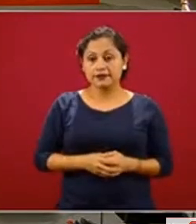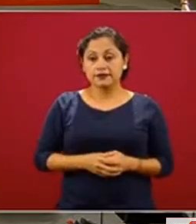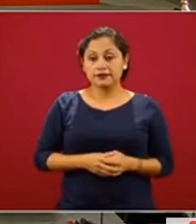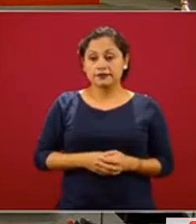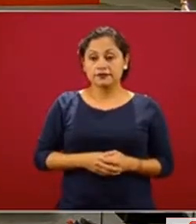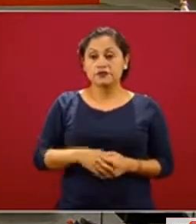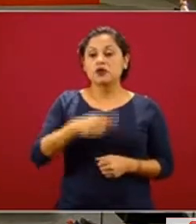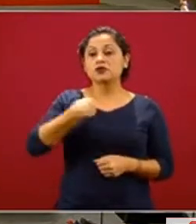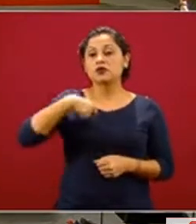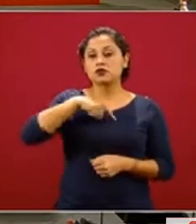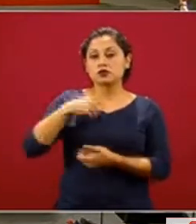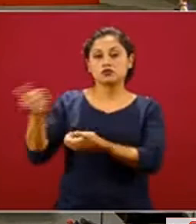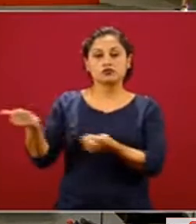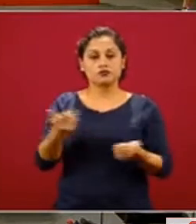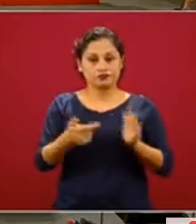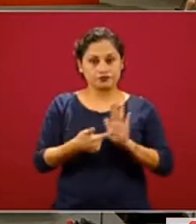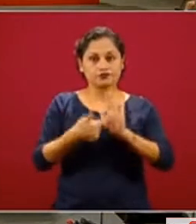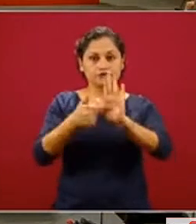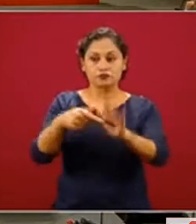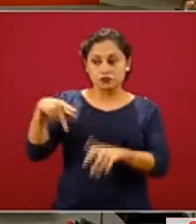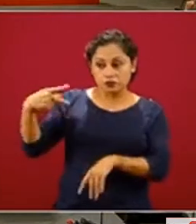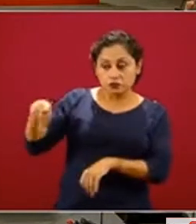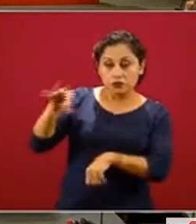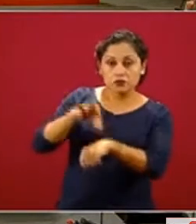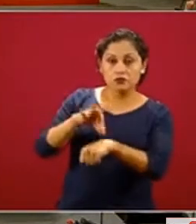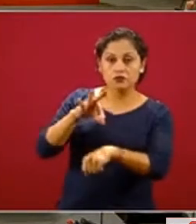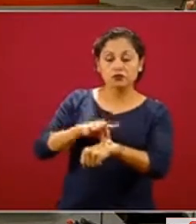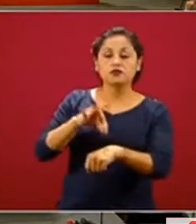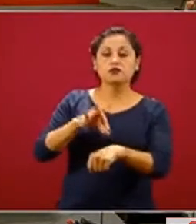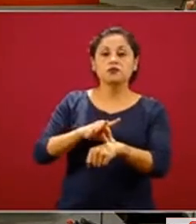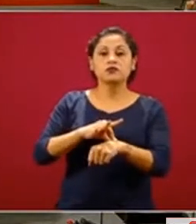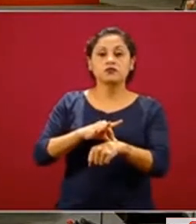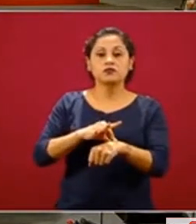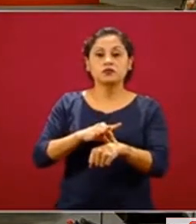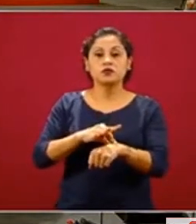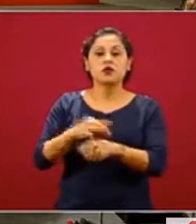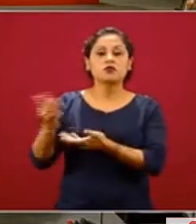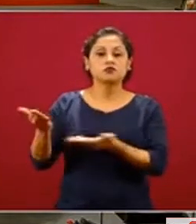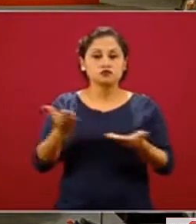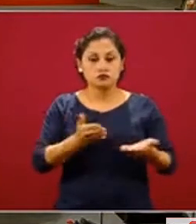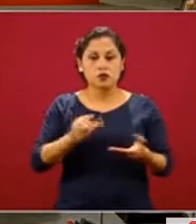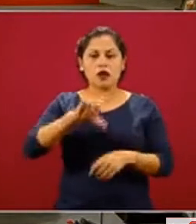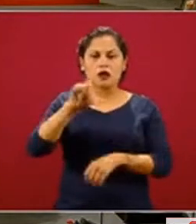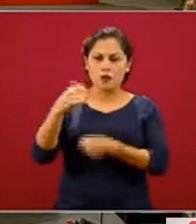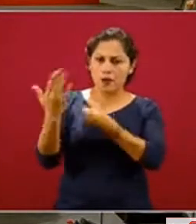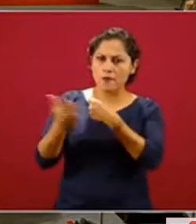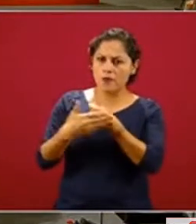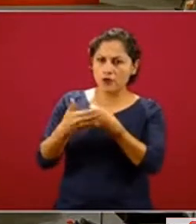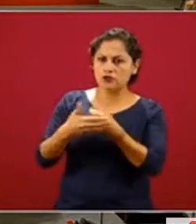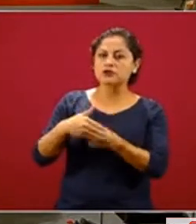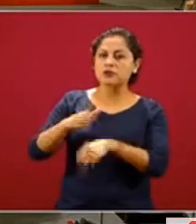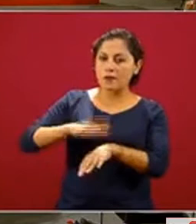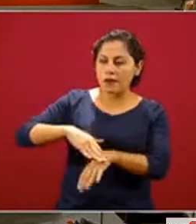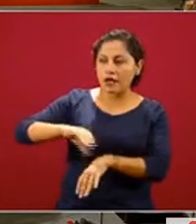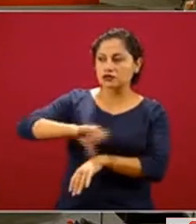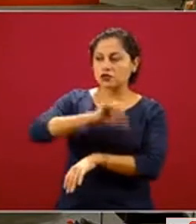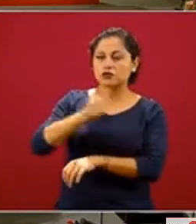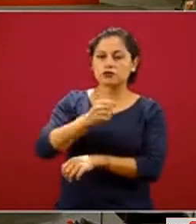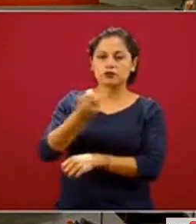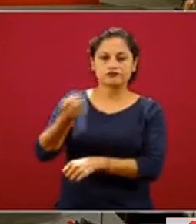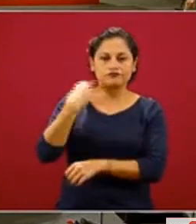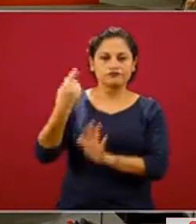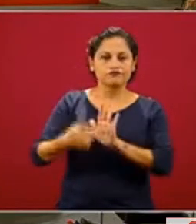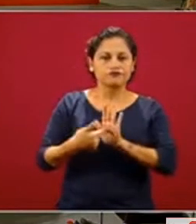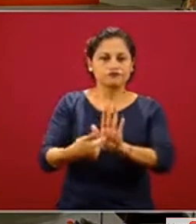Quisimos traer esta presentación del doctor López Ridaura, como iremos trayendo otras, para que no se nos olvide que la salud es un